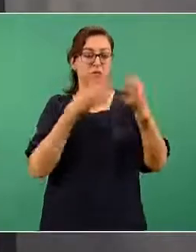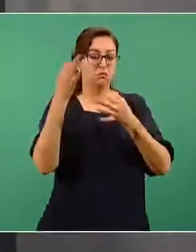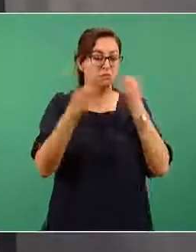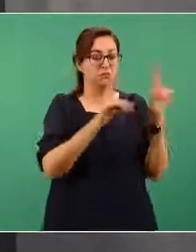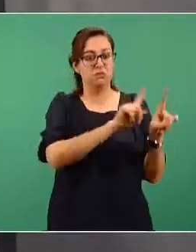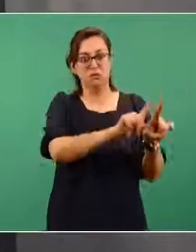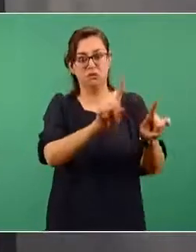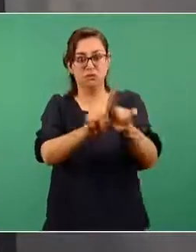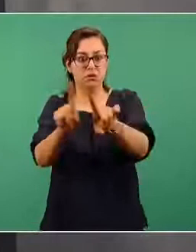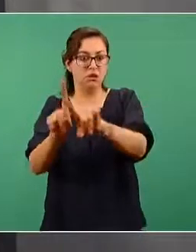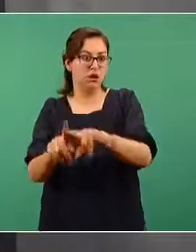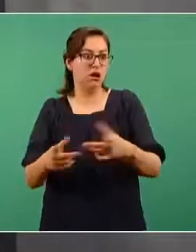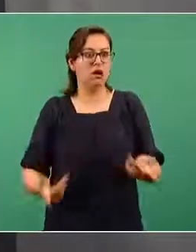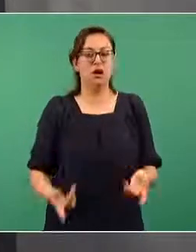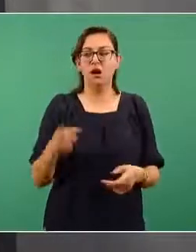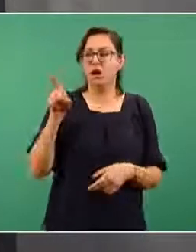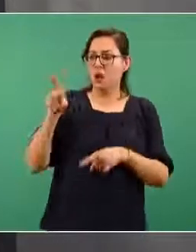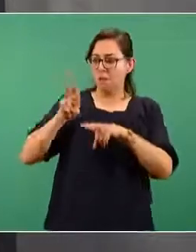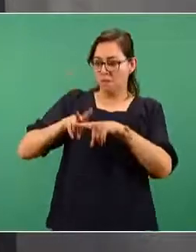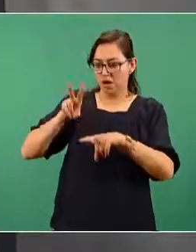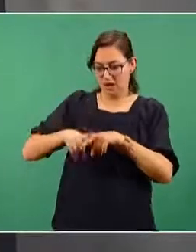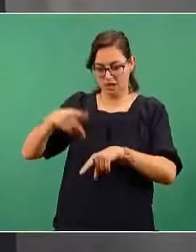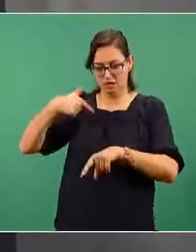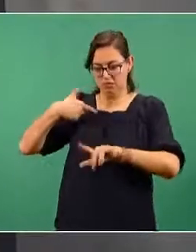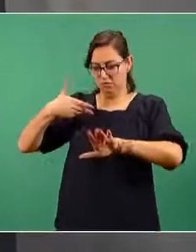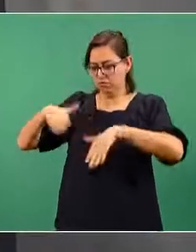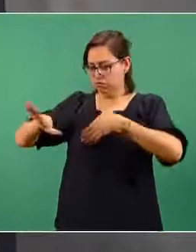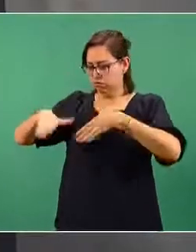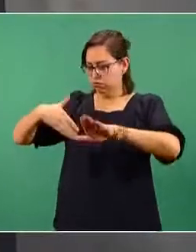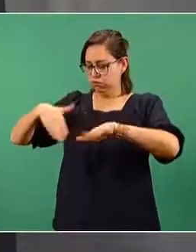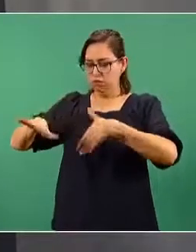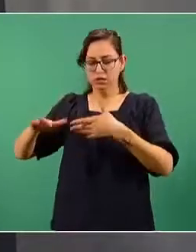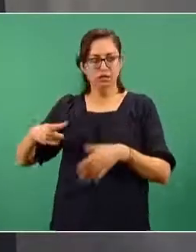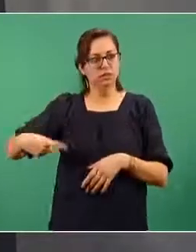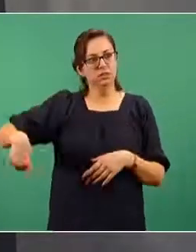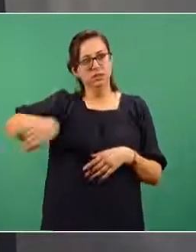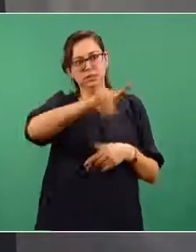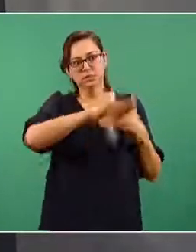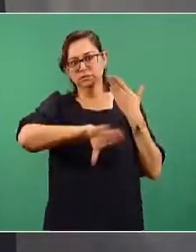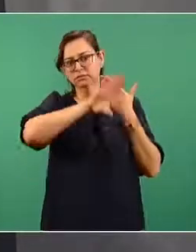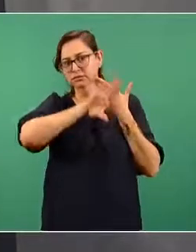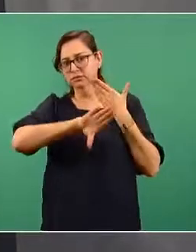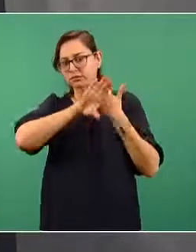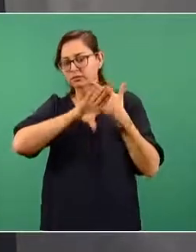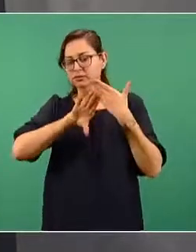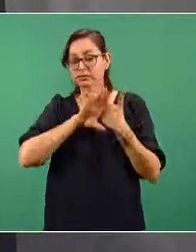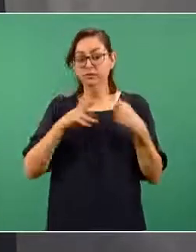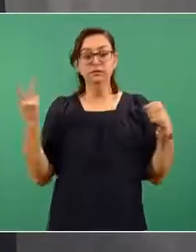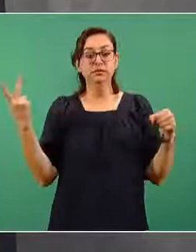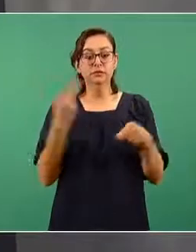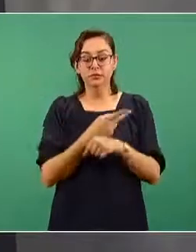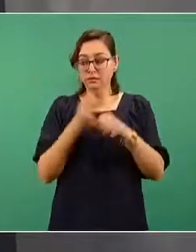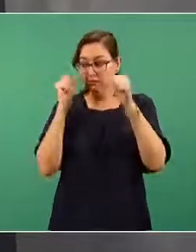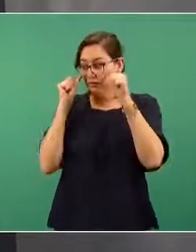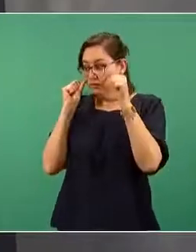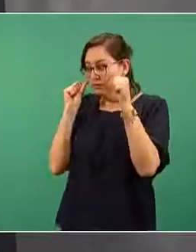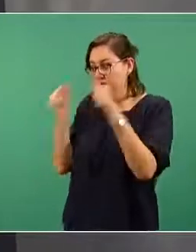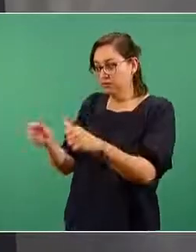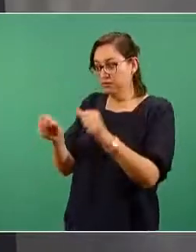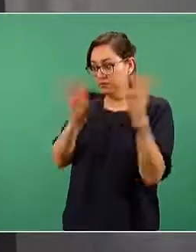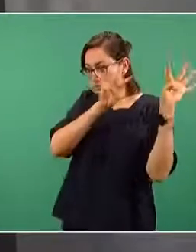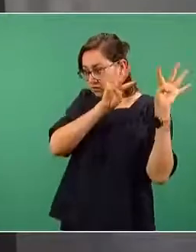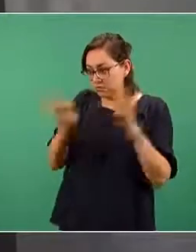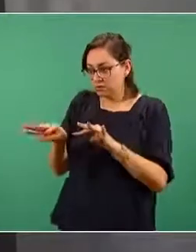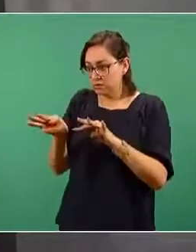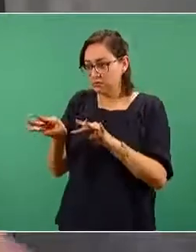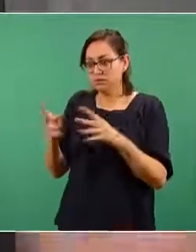no un paseo por el parque. Y vemos cómo ocurre esta desviación de los elementos de interés